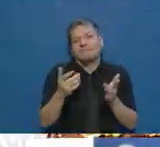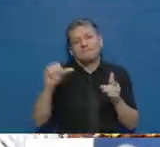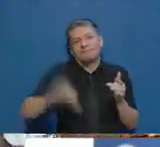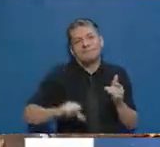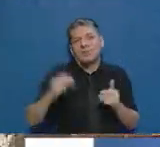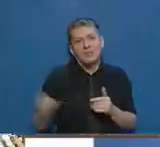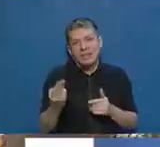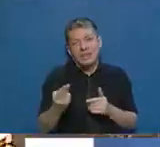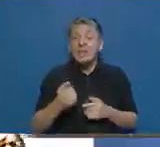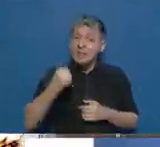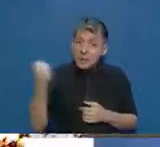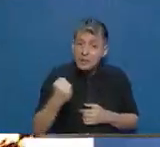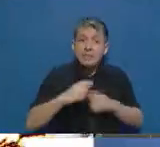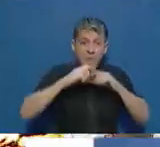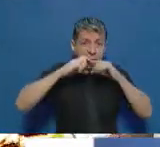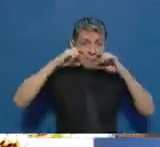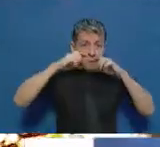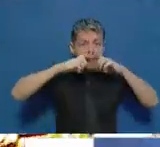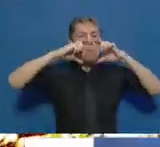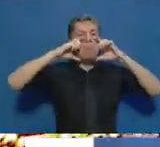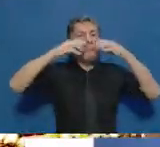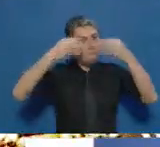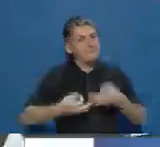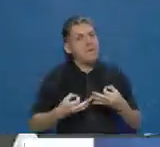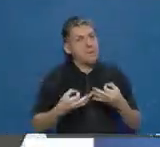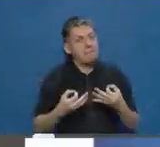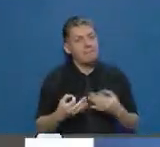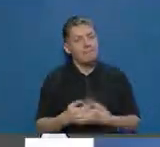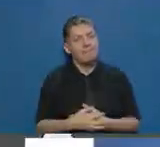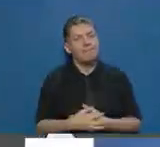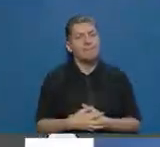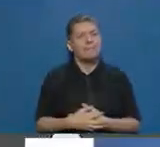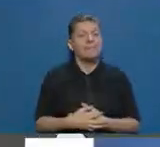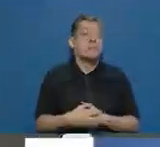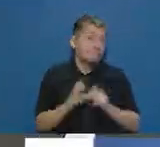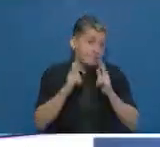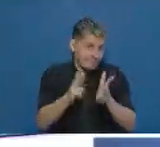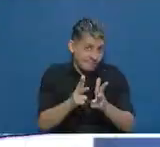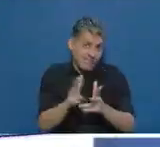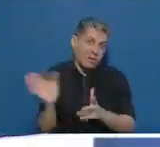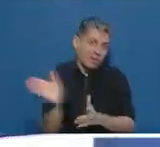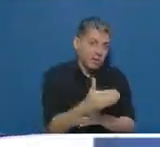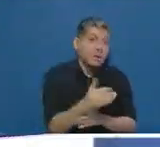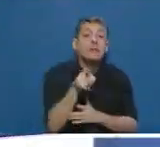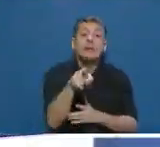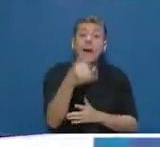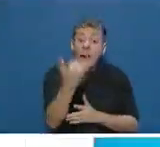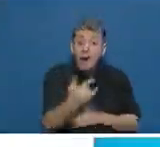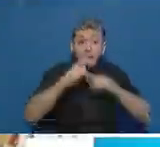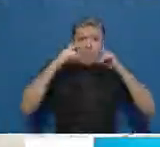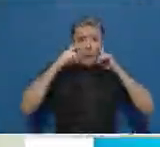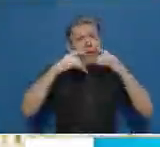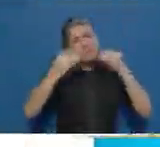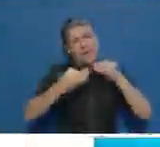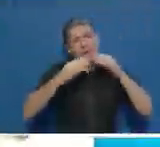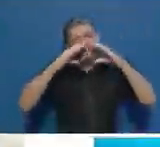es evitar el contagio del COVID. Por lo tanto, el mensaje sería a la población: si usa un tapaboca, úselo bien.